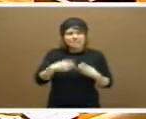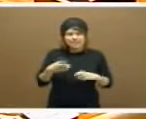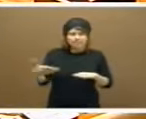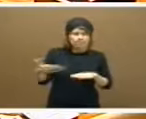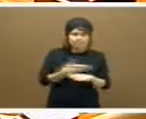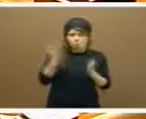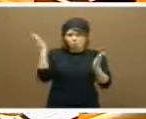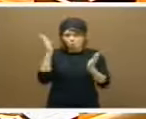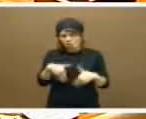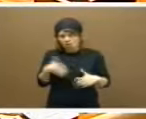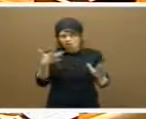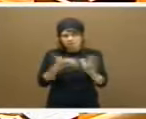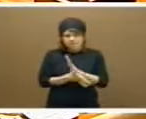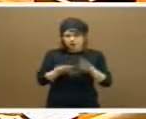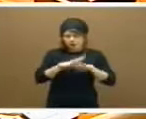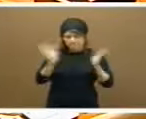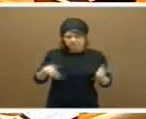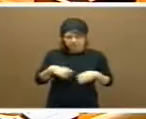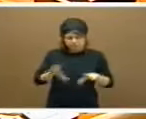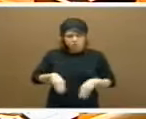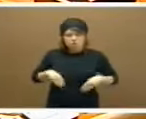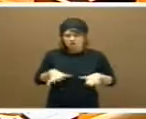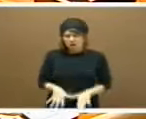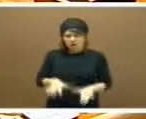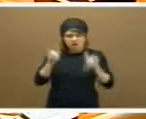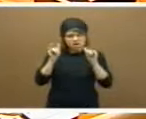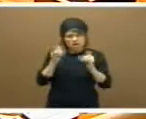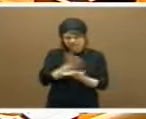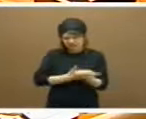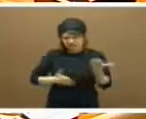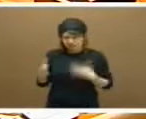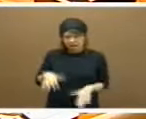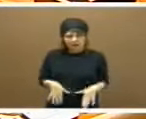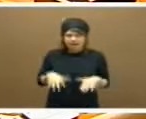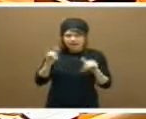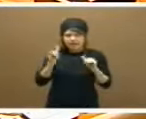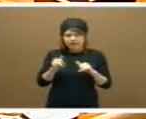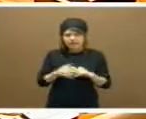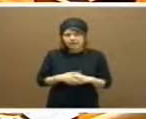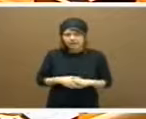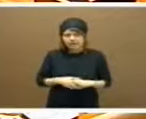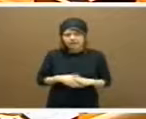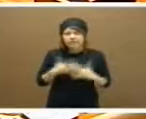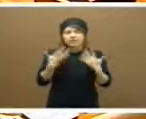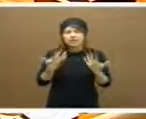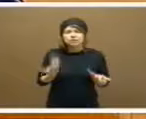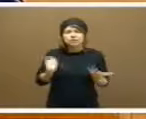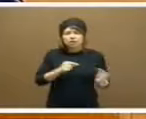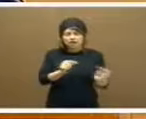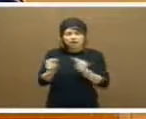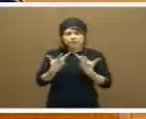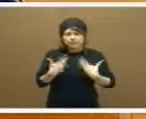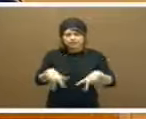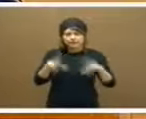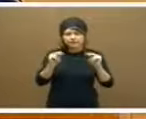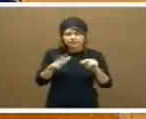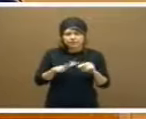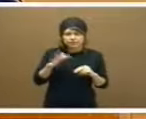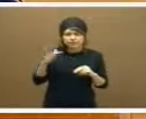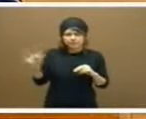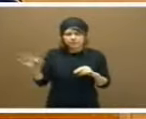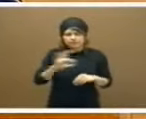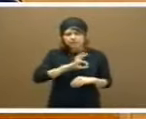previas, no aceptará la mesa ninguna transaccional más al respecto. Por tanto, para cerrar el debate, tiene la